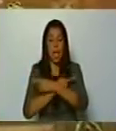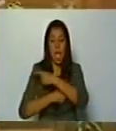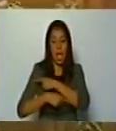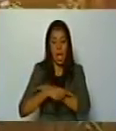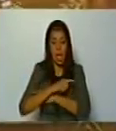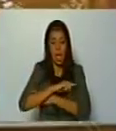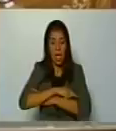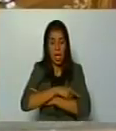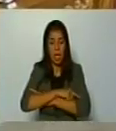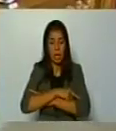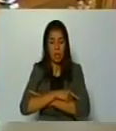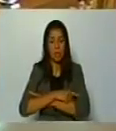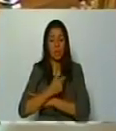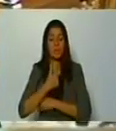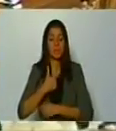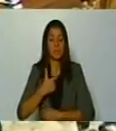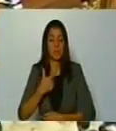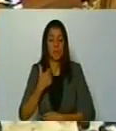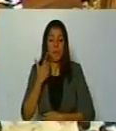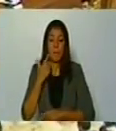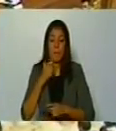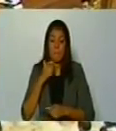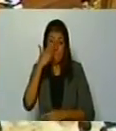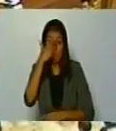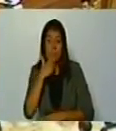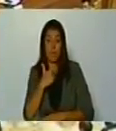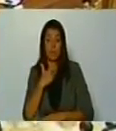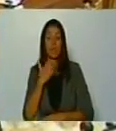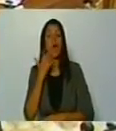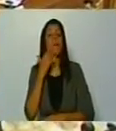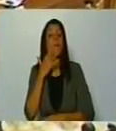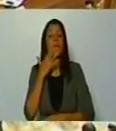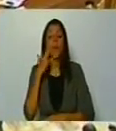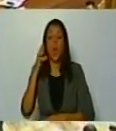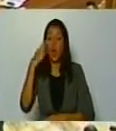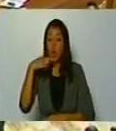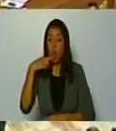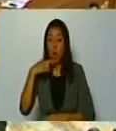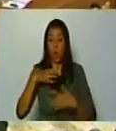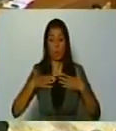previamente identificadas por ser del sector gubernamental fueron